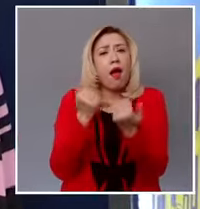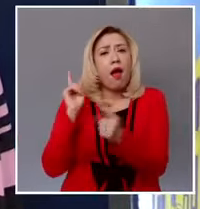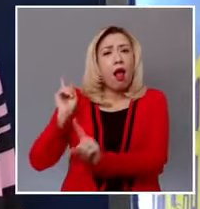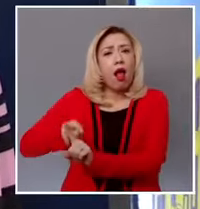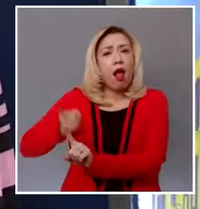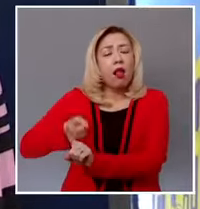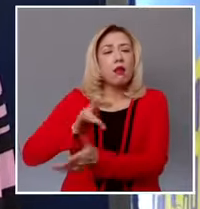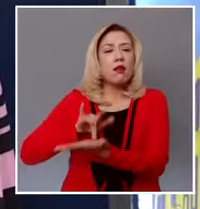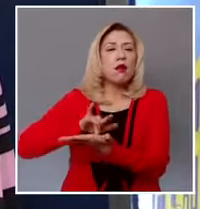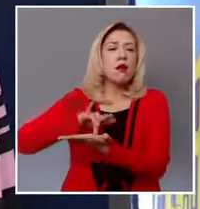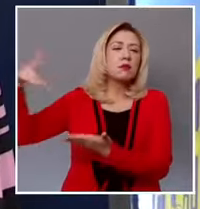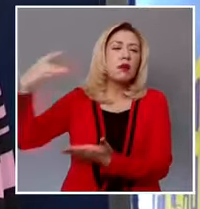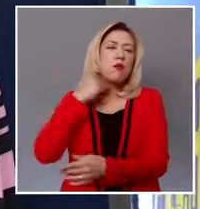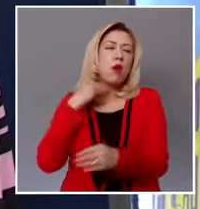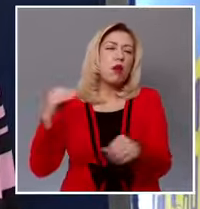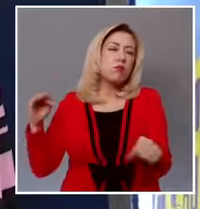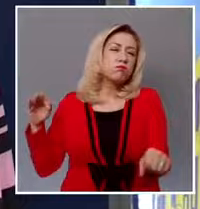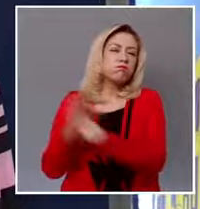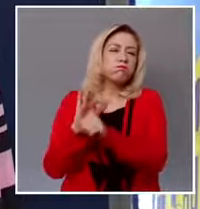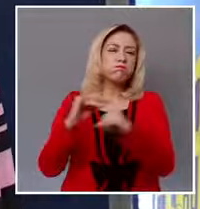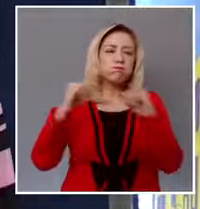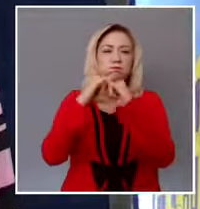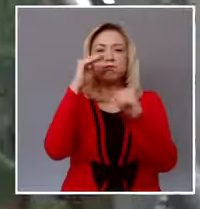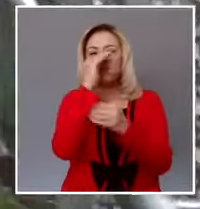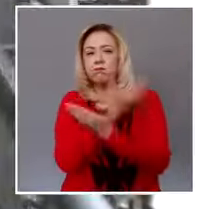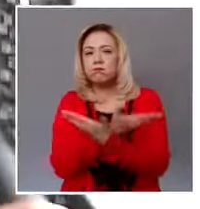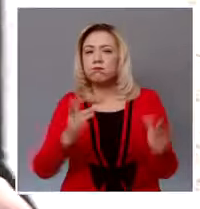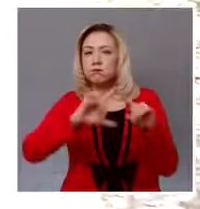intervención de la Defensoría Pública Federal.